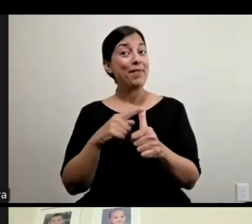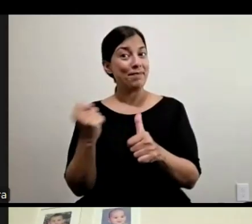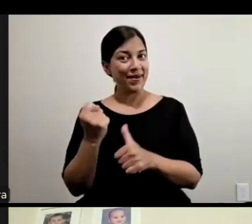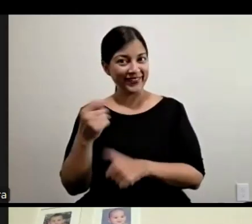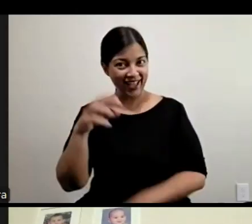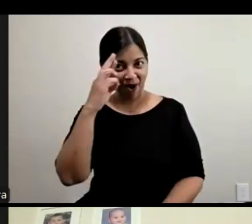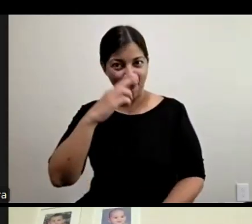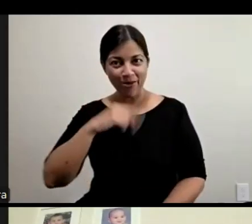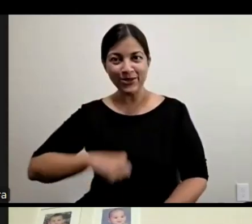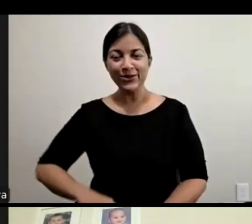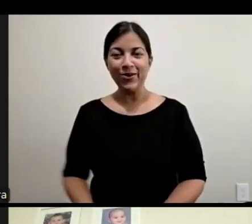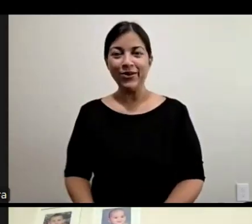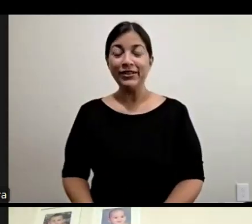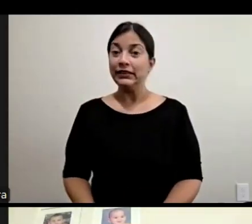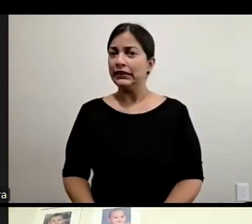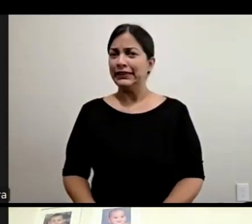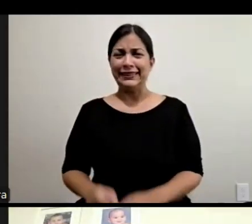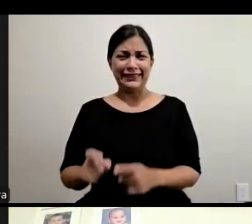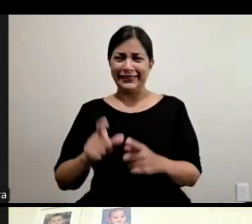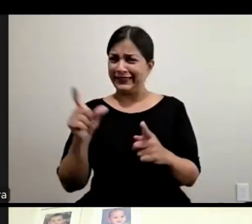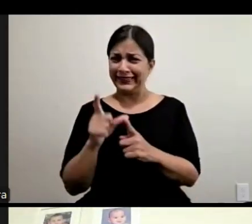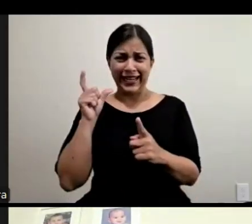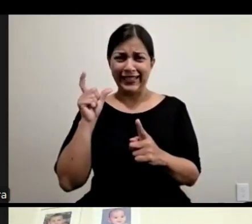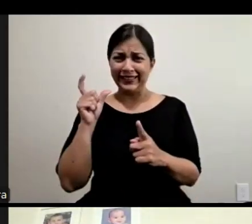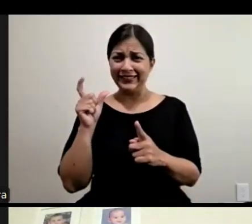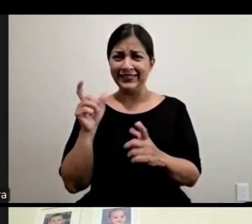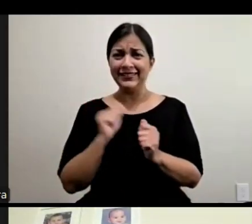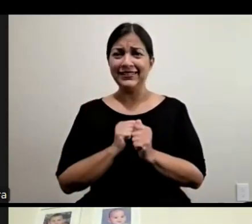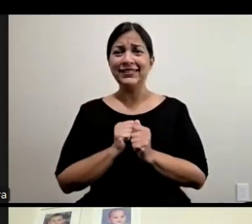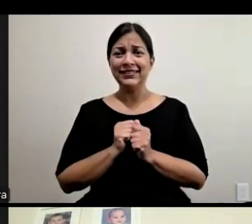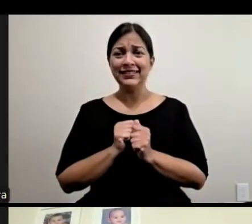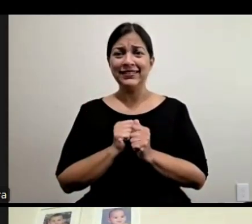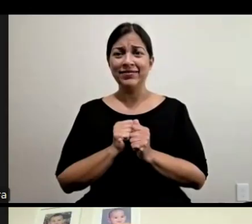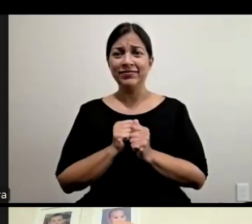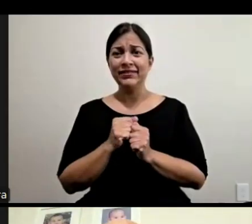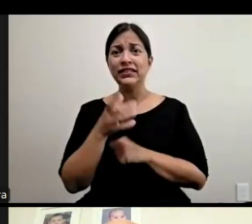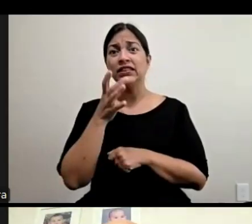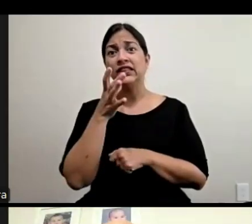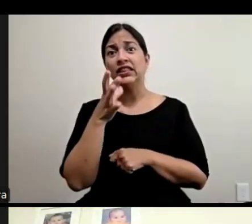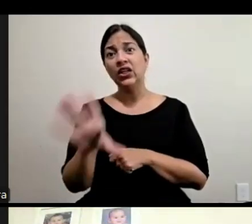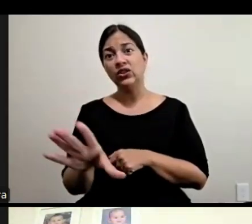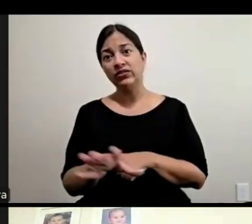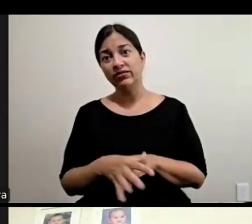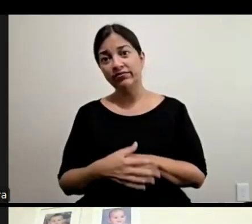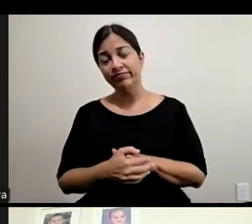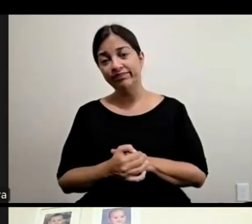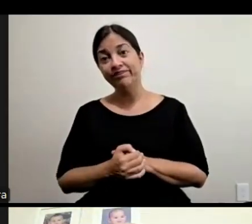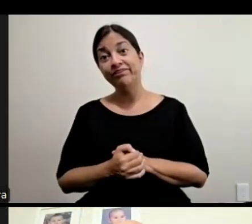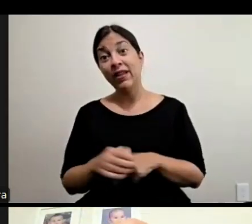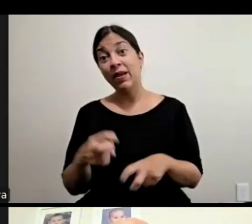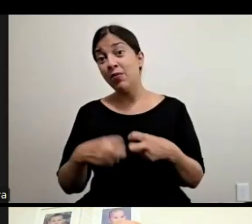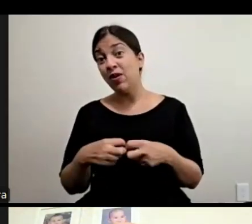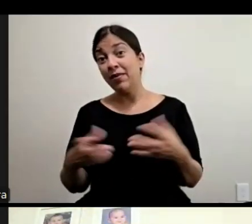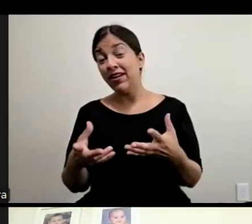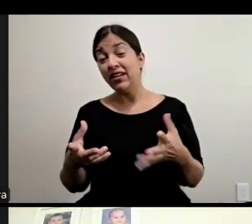agosto. Y literalmente, qué calor. Con calor. No, el problema es que dice, no